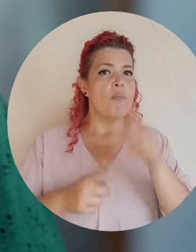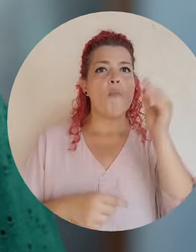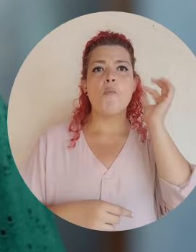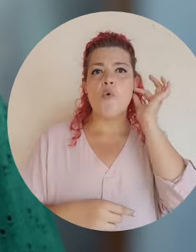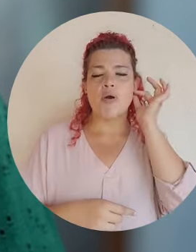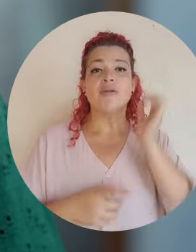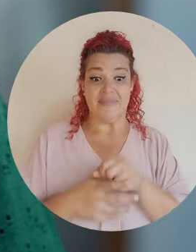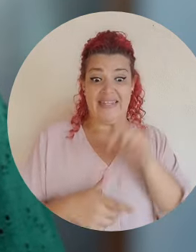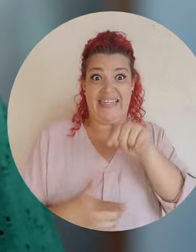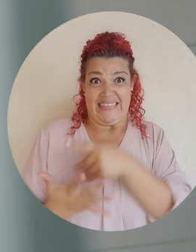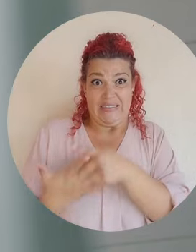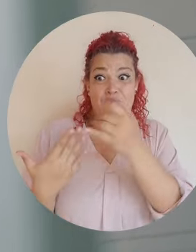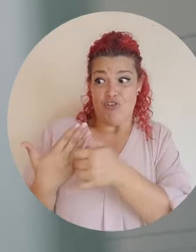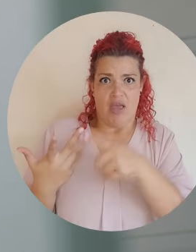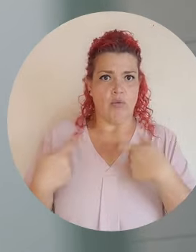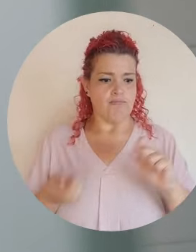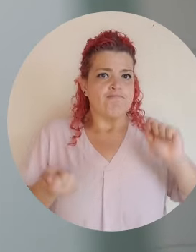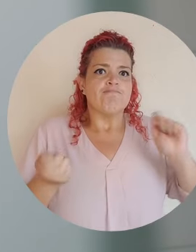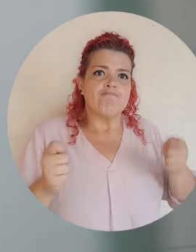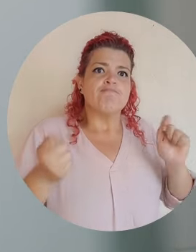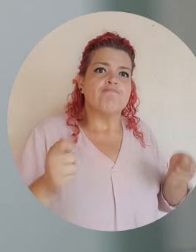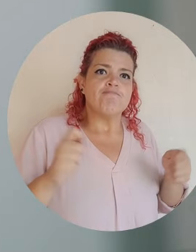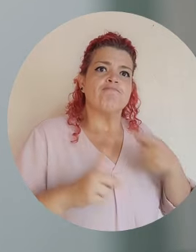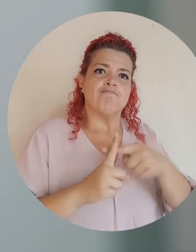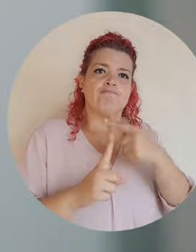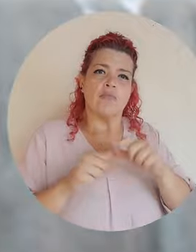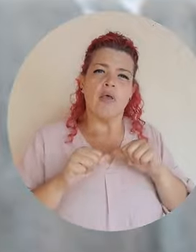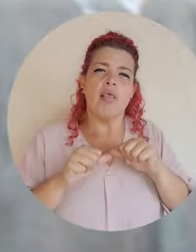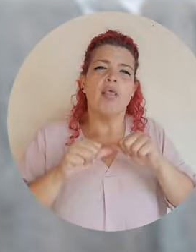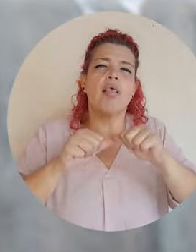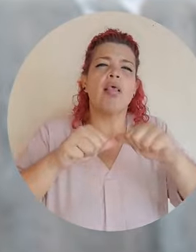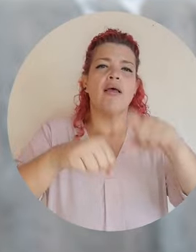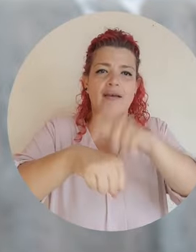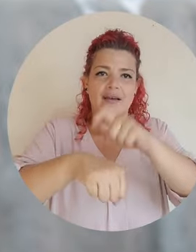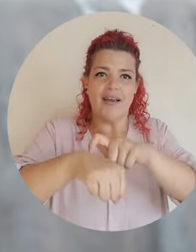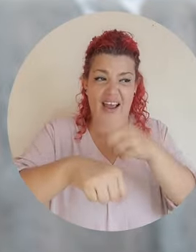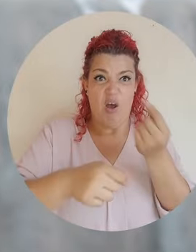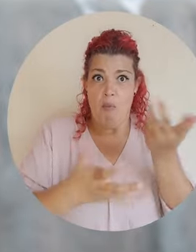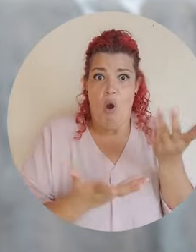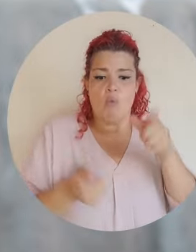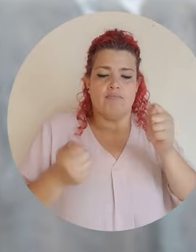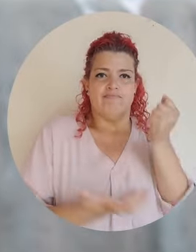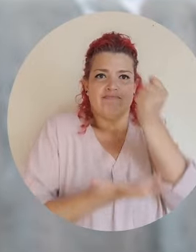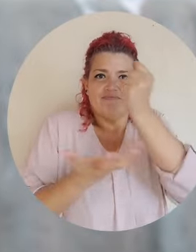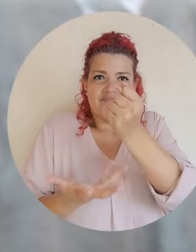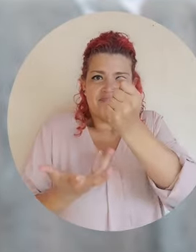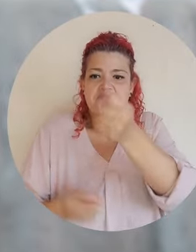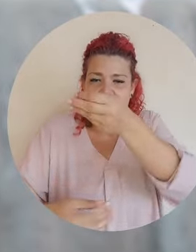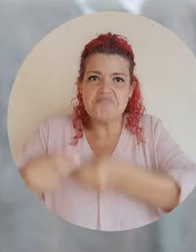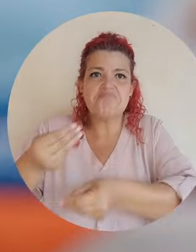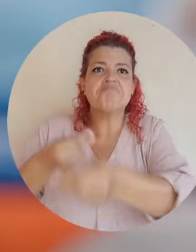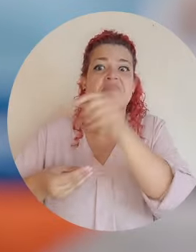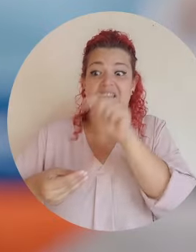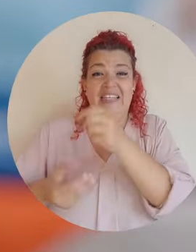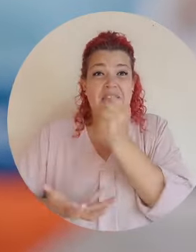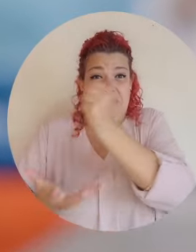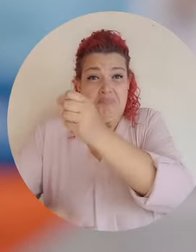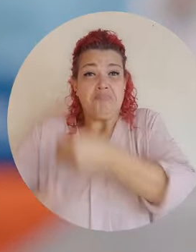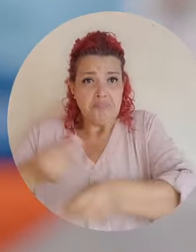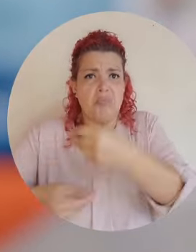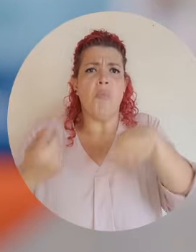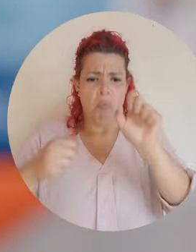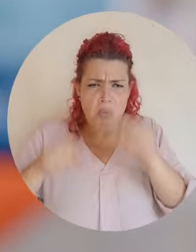y poder empoderar más mujeres. Este proyecto está diseñado para crear cambios positivos y duraderos en el tiempo, mediante